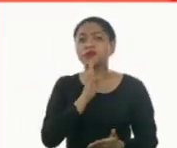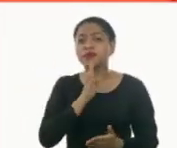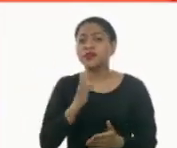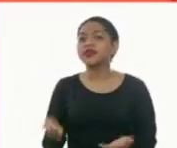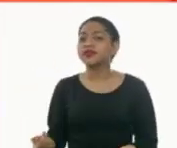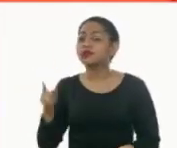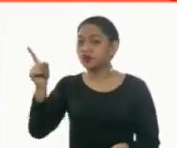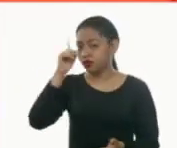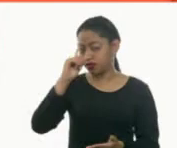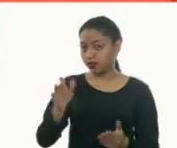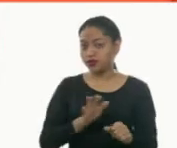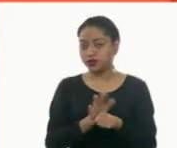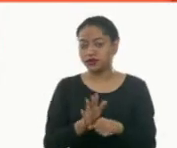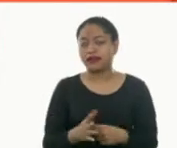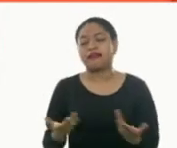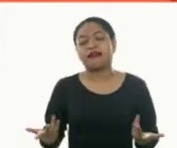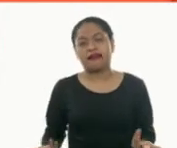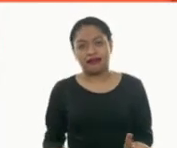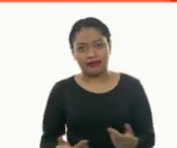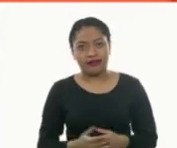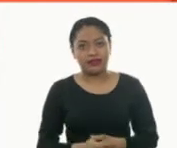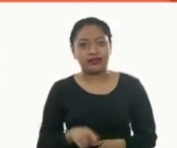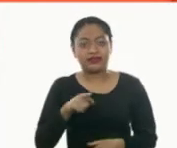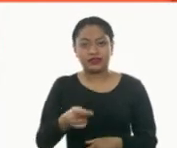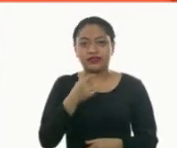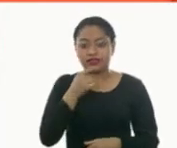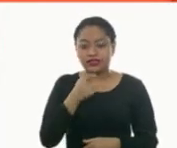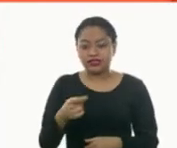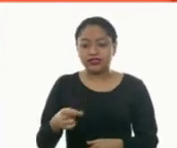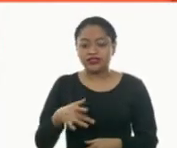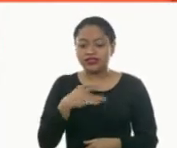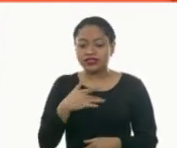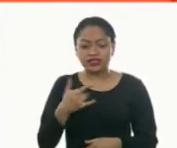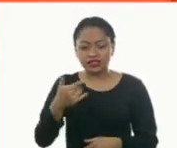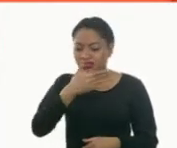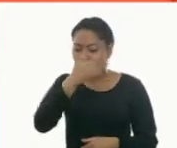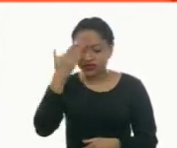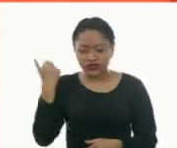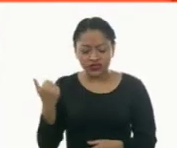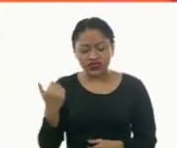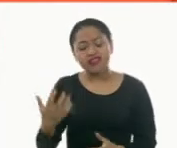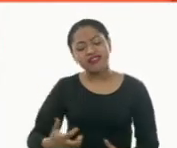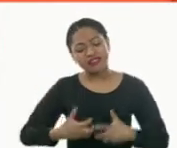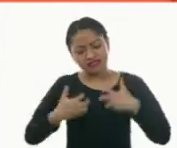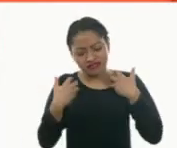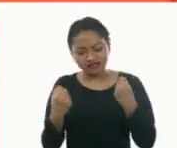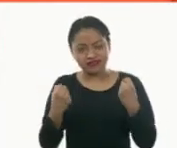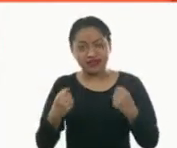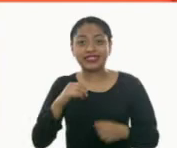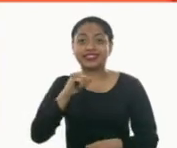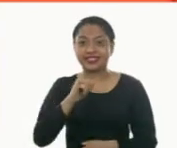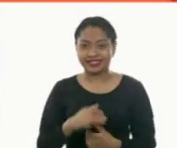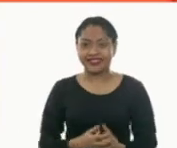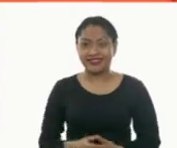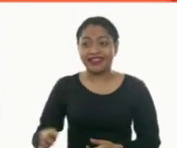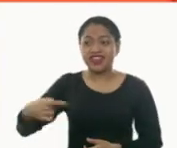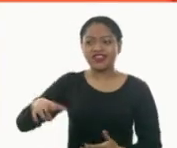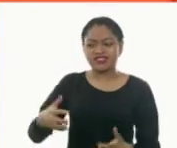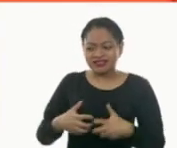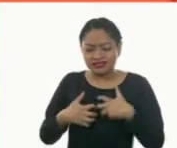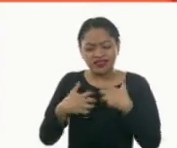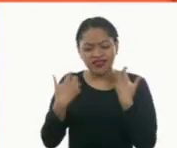saben, no se engañan. Y esa frustración viene porque ponemos la vara muy alta.